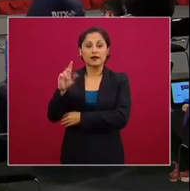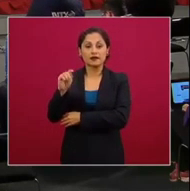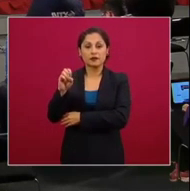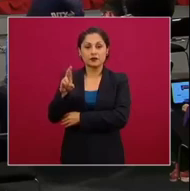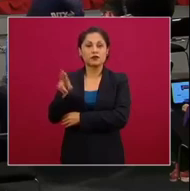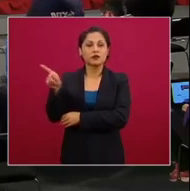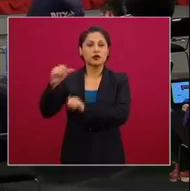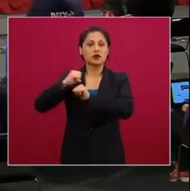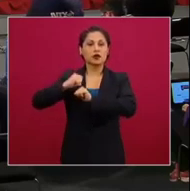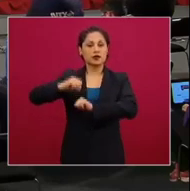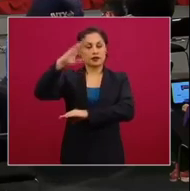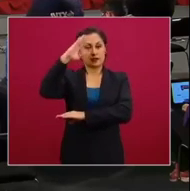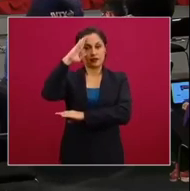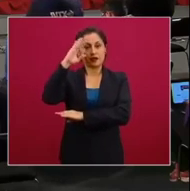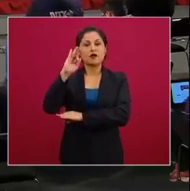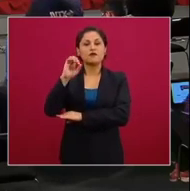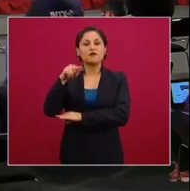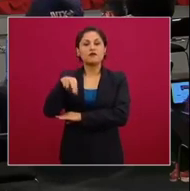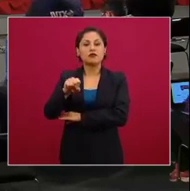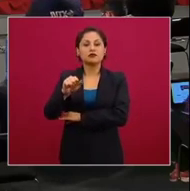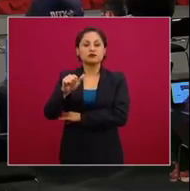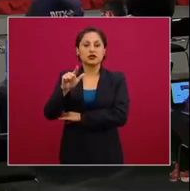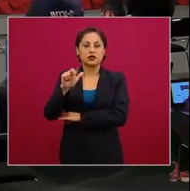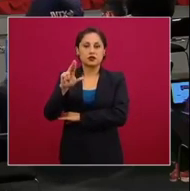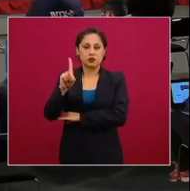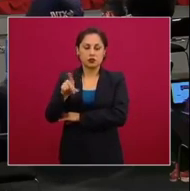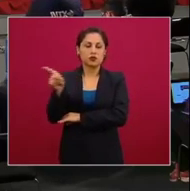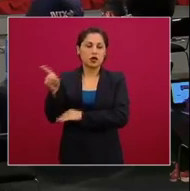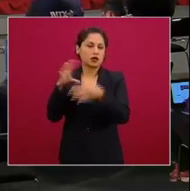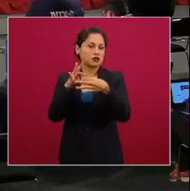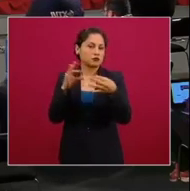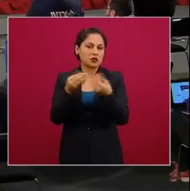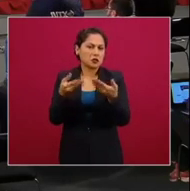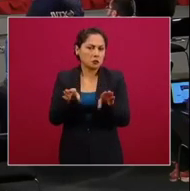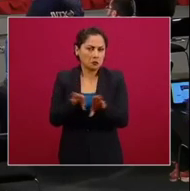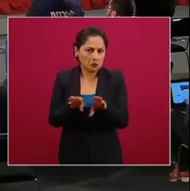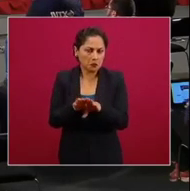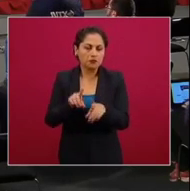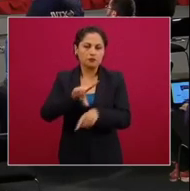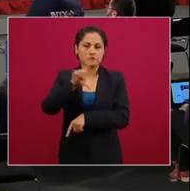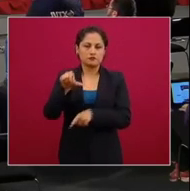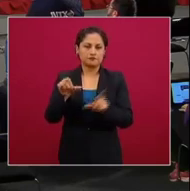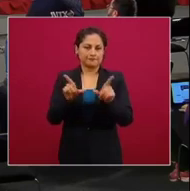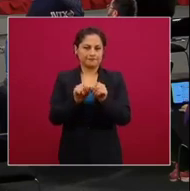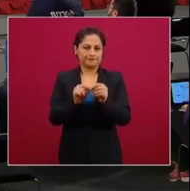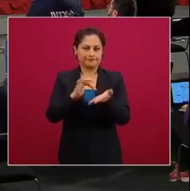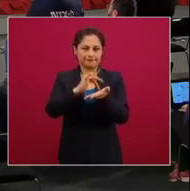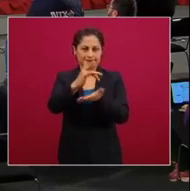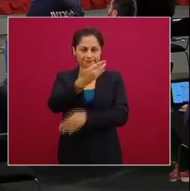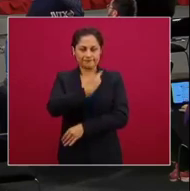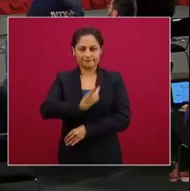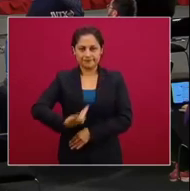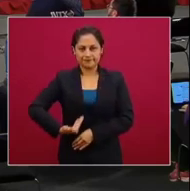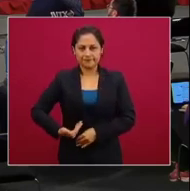FunSalud, para que les diga cómo se opera esto y con eso concluiríamos. Gracias, señor presidente.